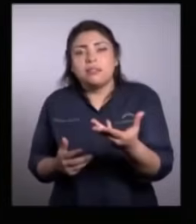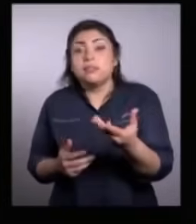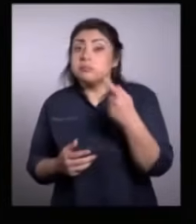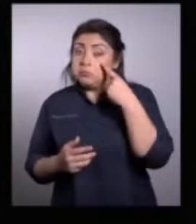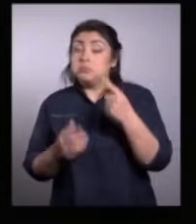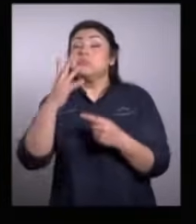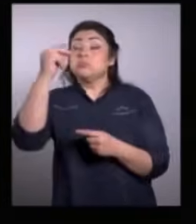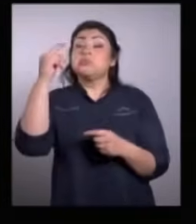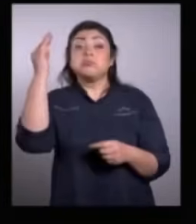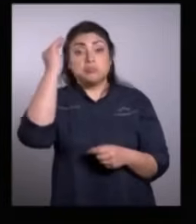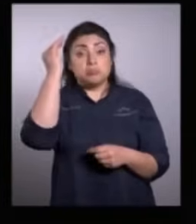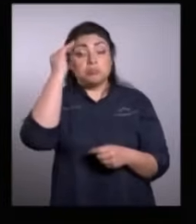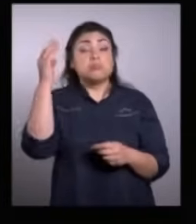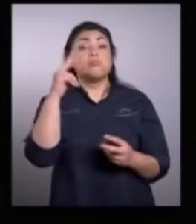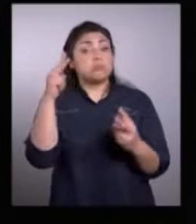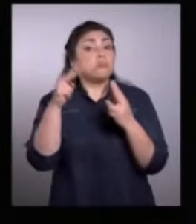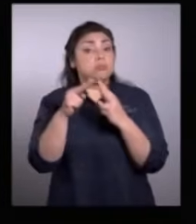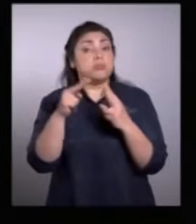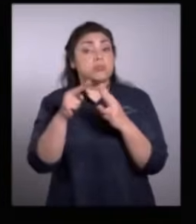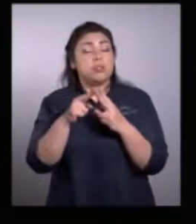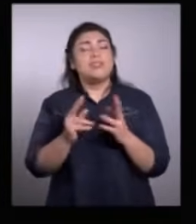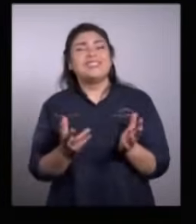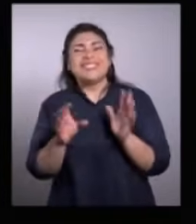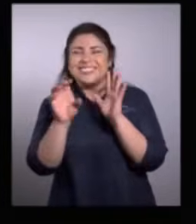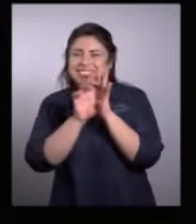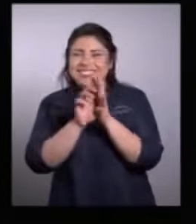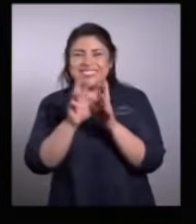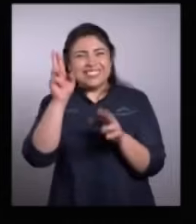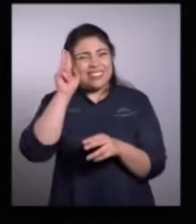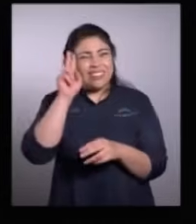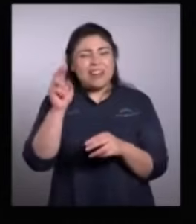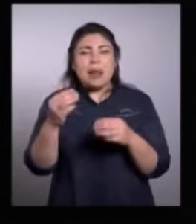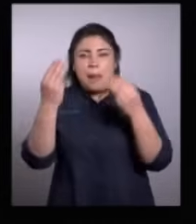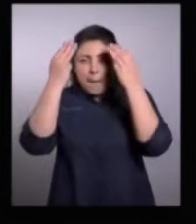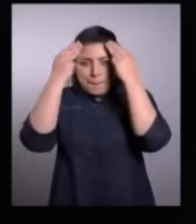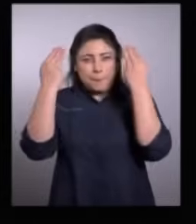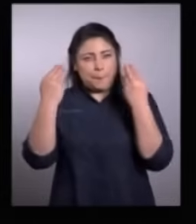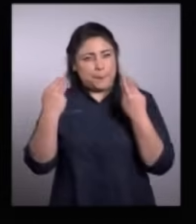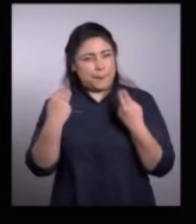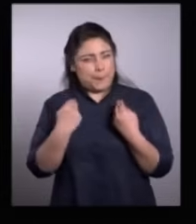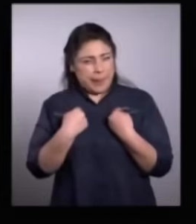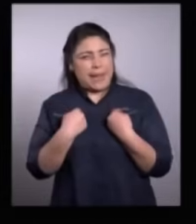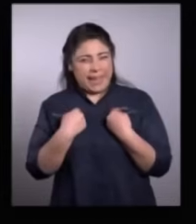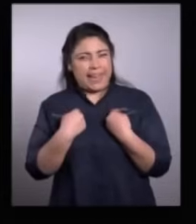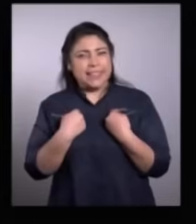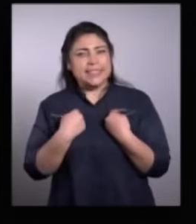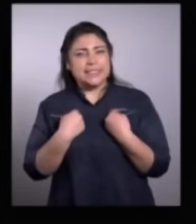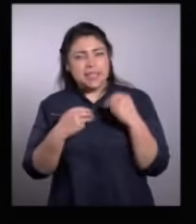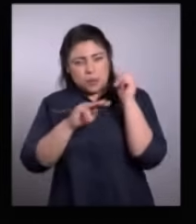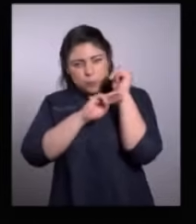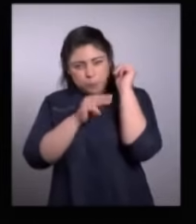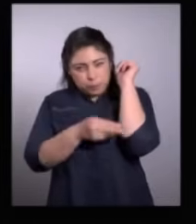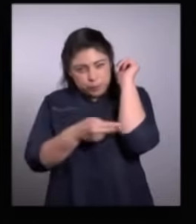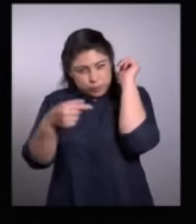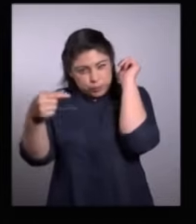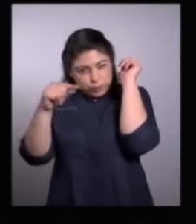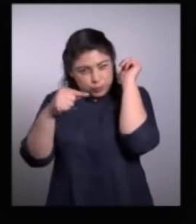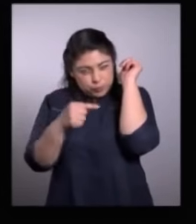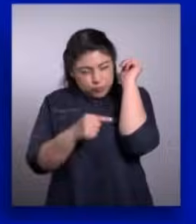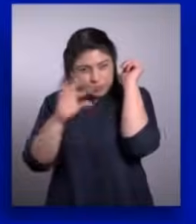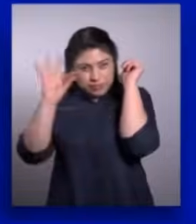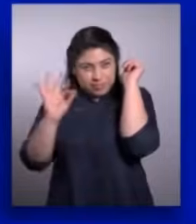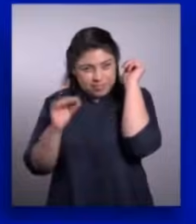sido engendrada en ella es hijo de Dios, de su espíritu Le pondrás por nombre Jesús porque salvará al mundo de sus